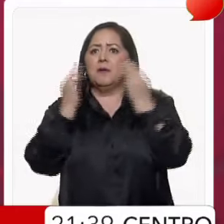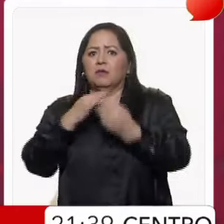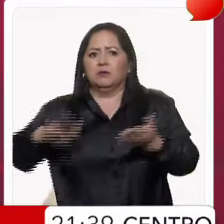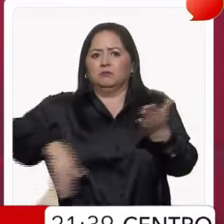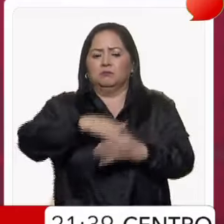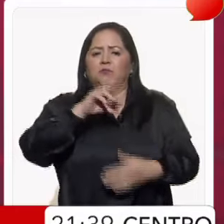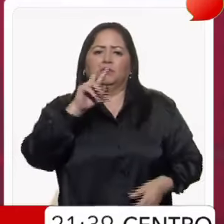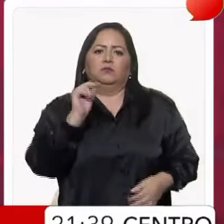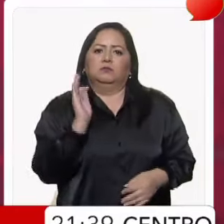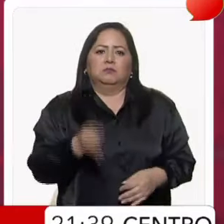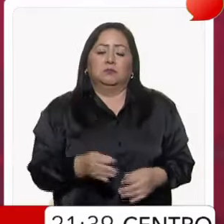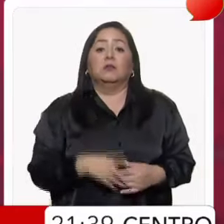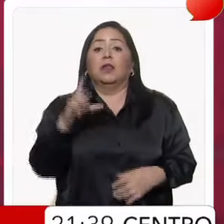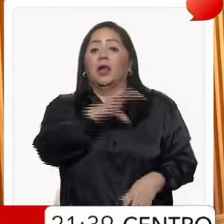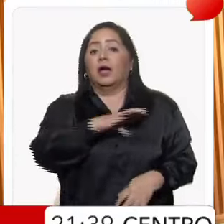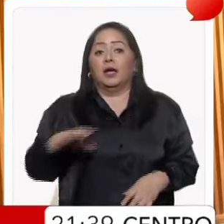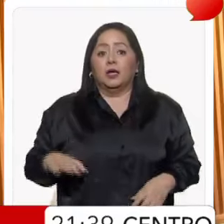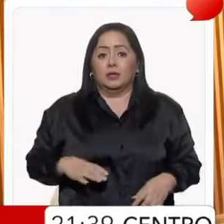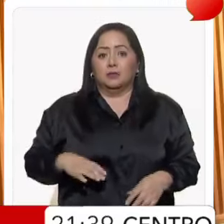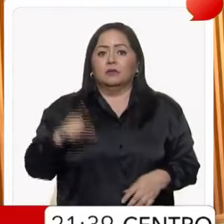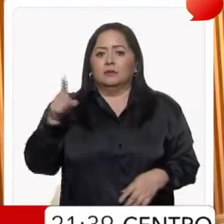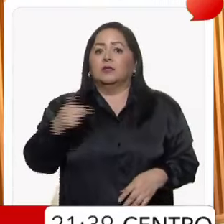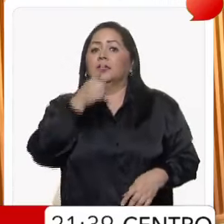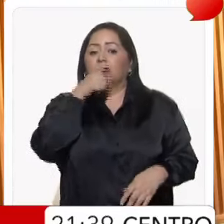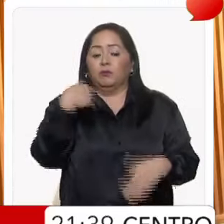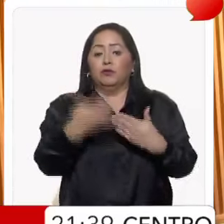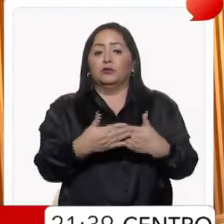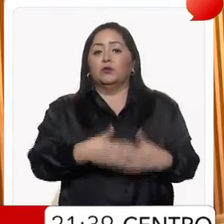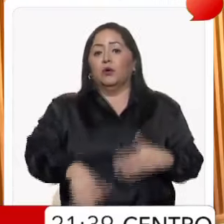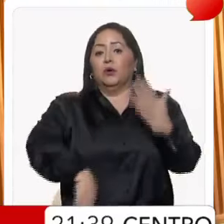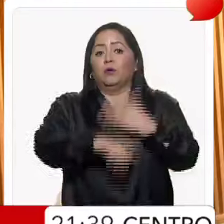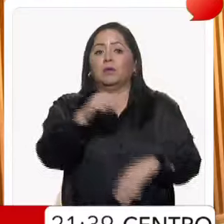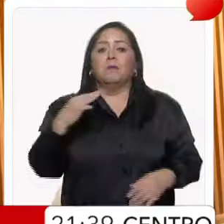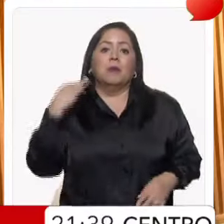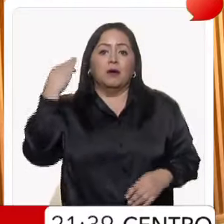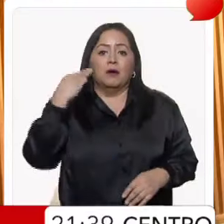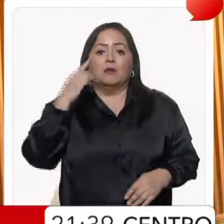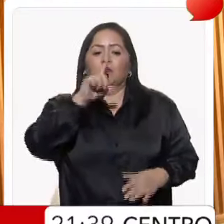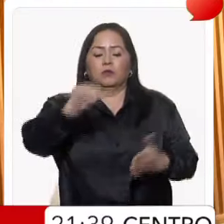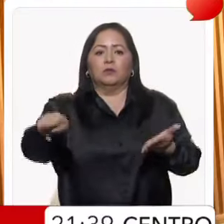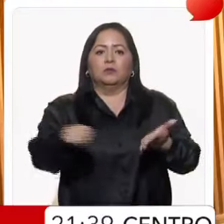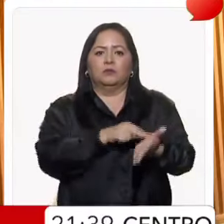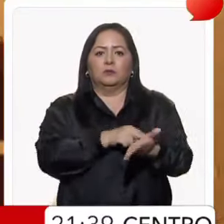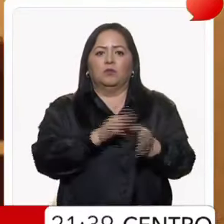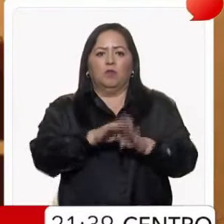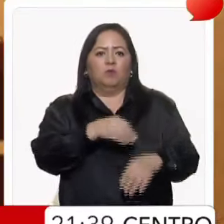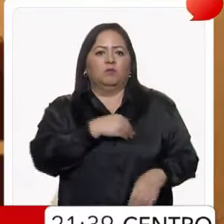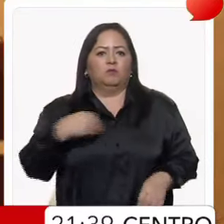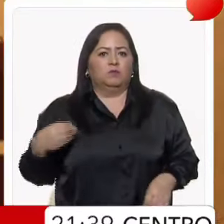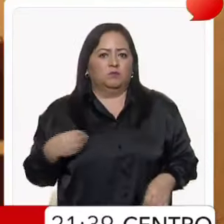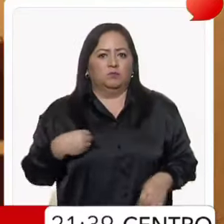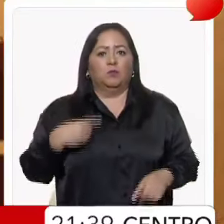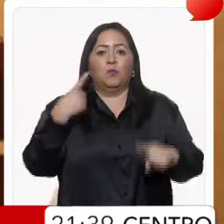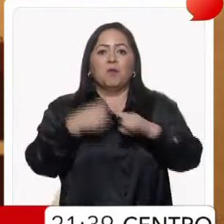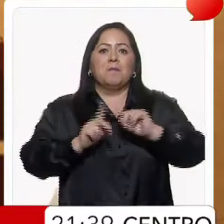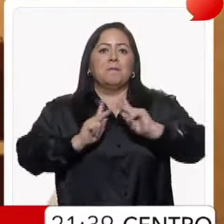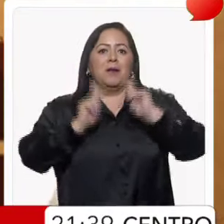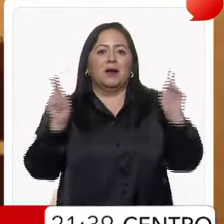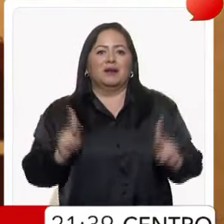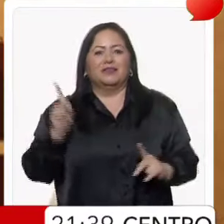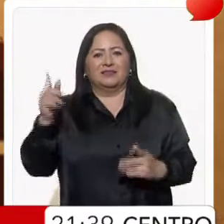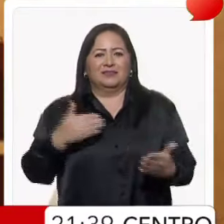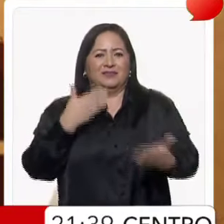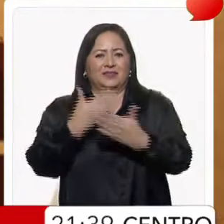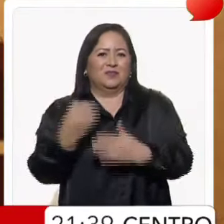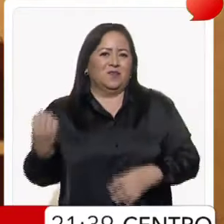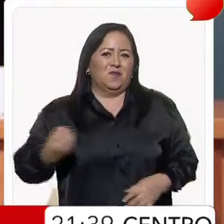lugares. La candidata de la oposición adelantó que el próximo 11 de marzo firmará el Compromiso Nacional por la Paz que